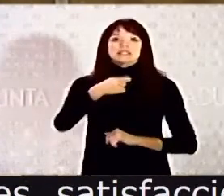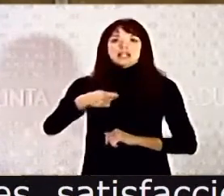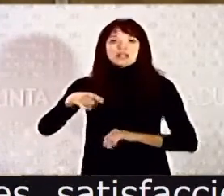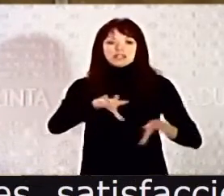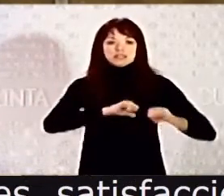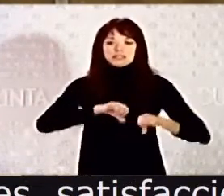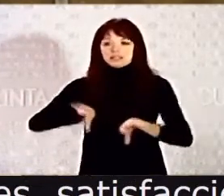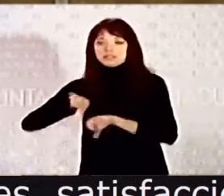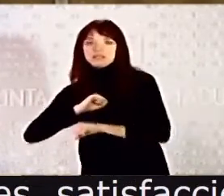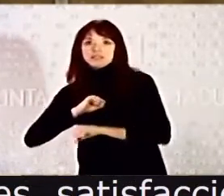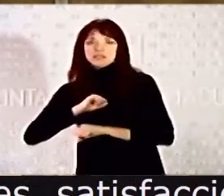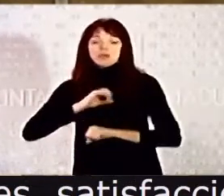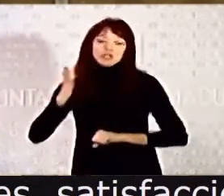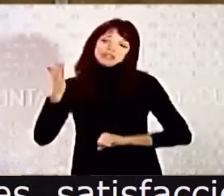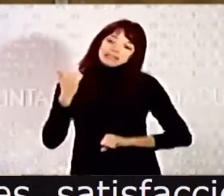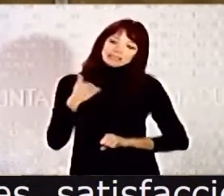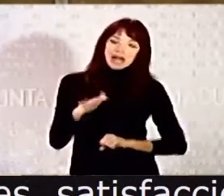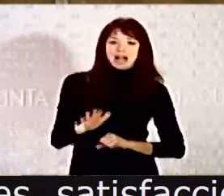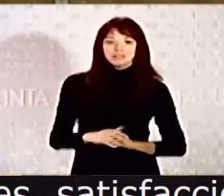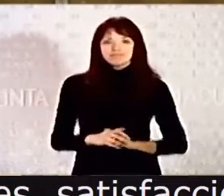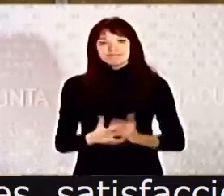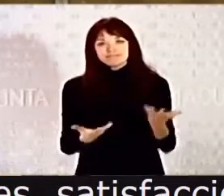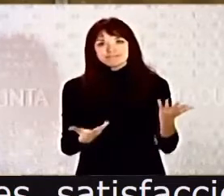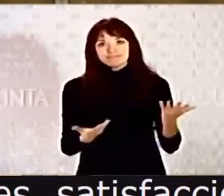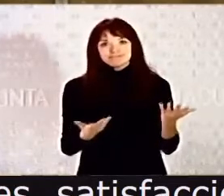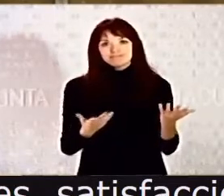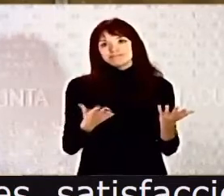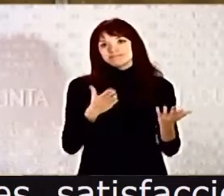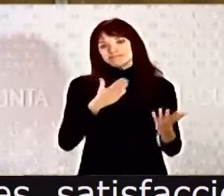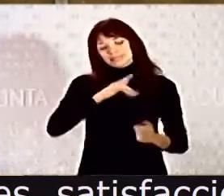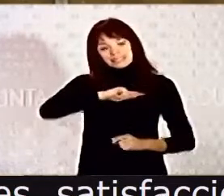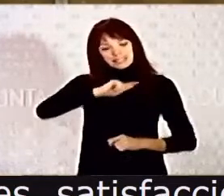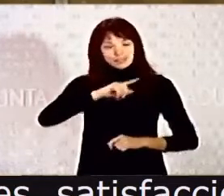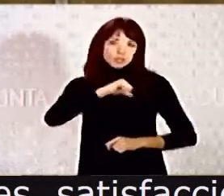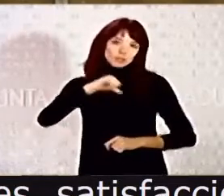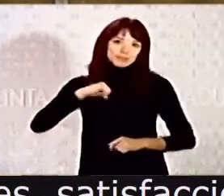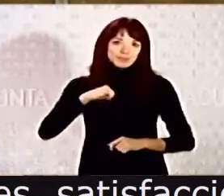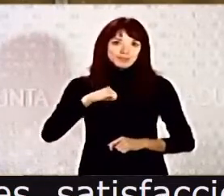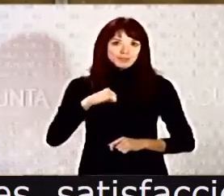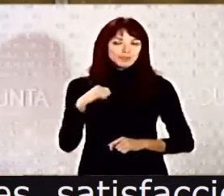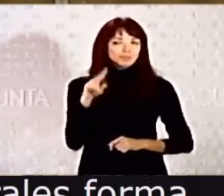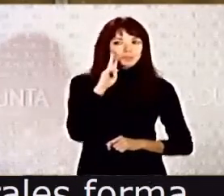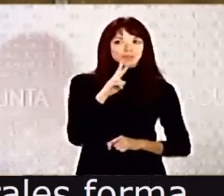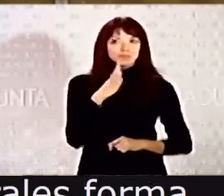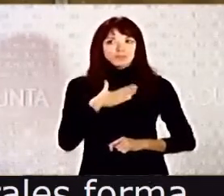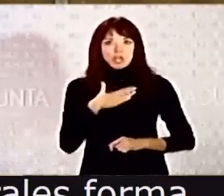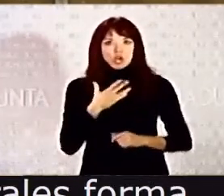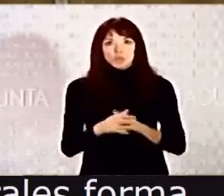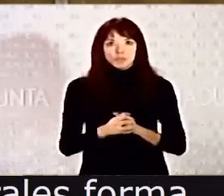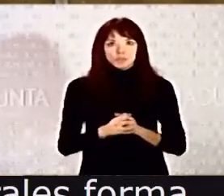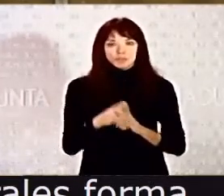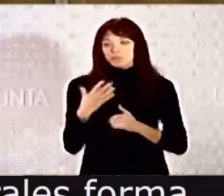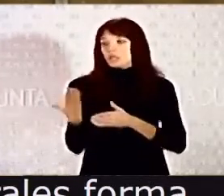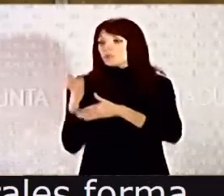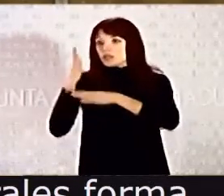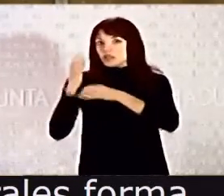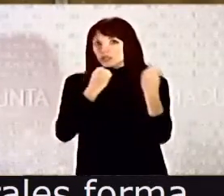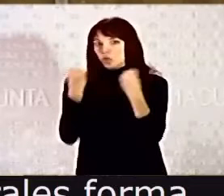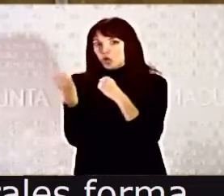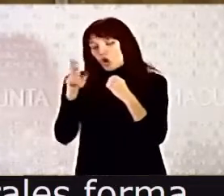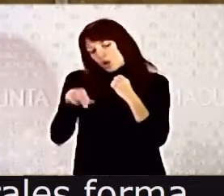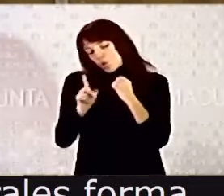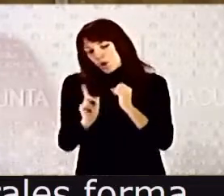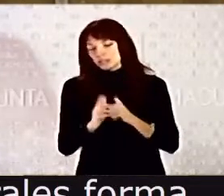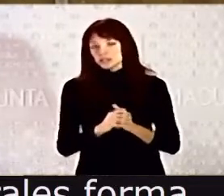pero eso ya forma parte más del sentimiento personal que me genera que como representante institucional,